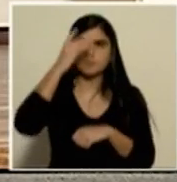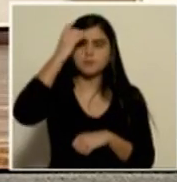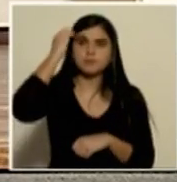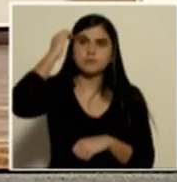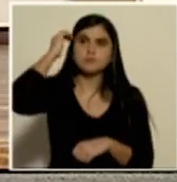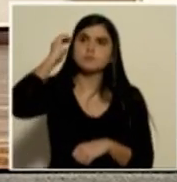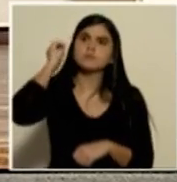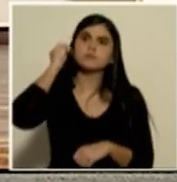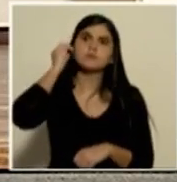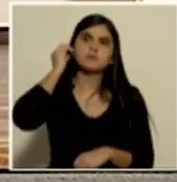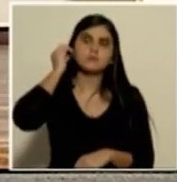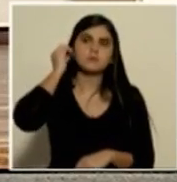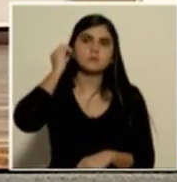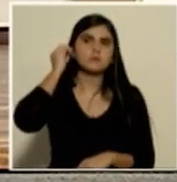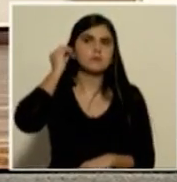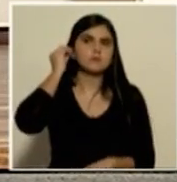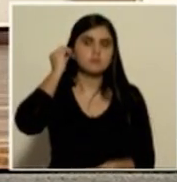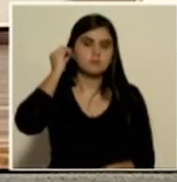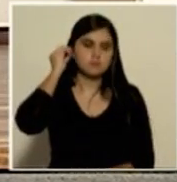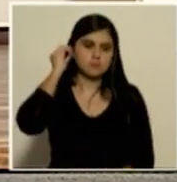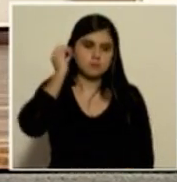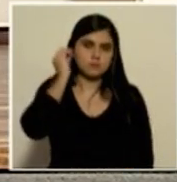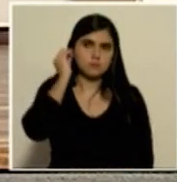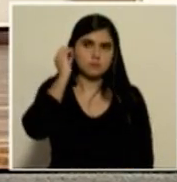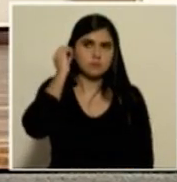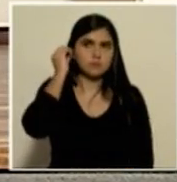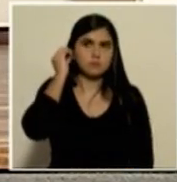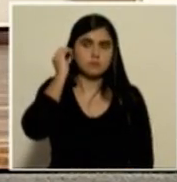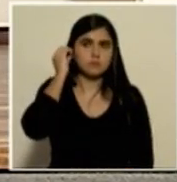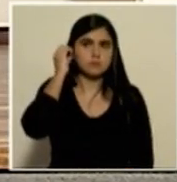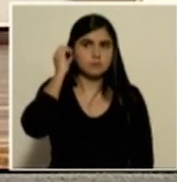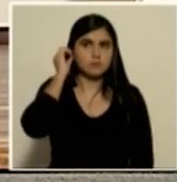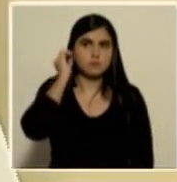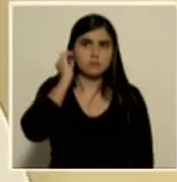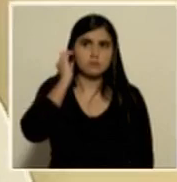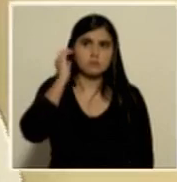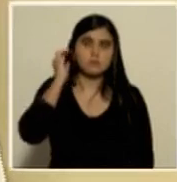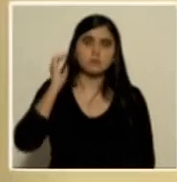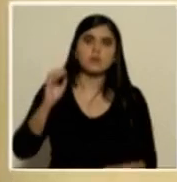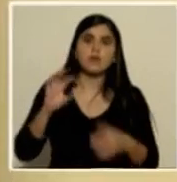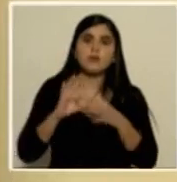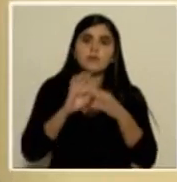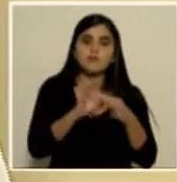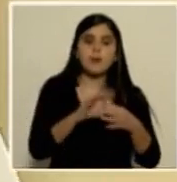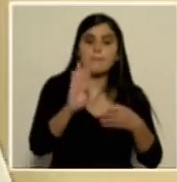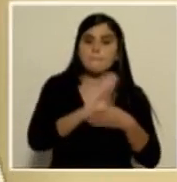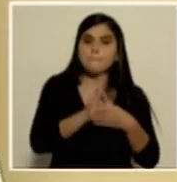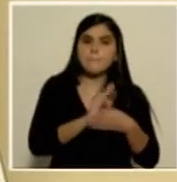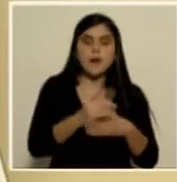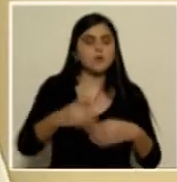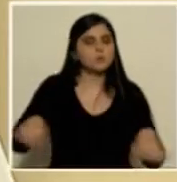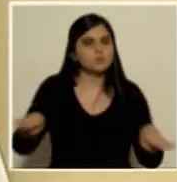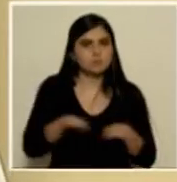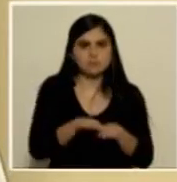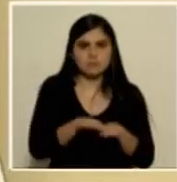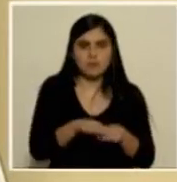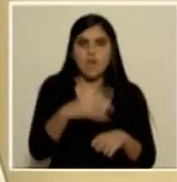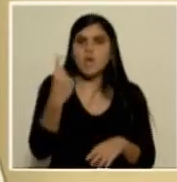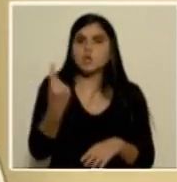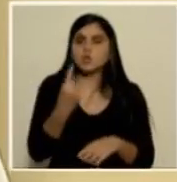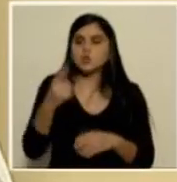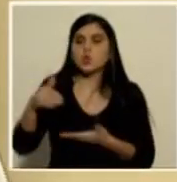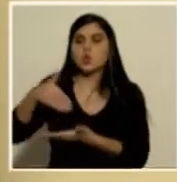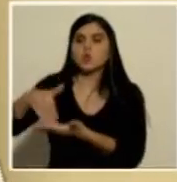precisar luego esa respuesta. En relación con los bancos, estarían cerrados y únicamente operando los centros de